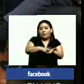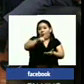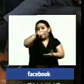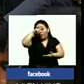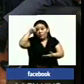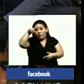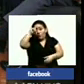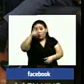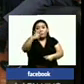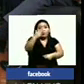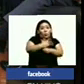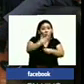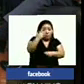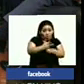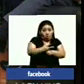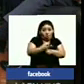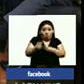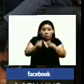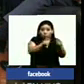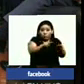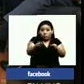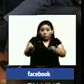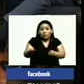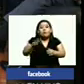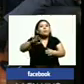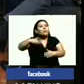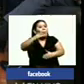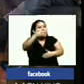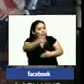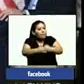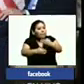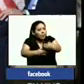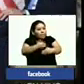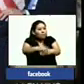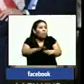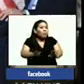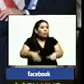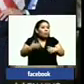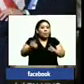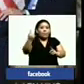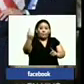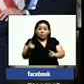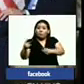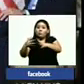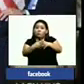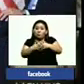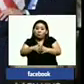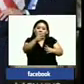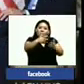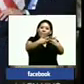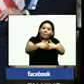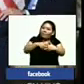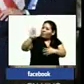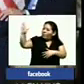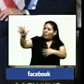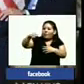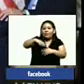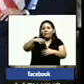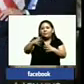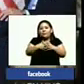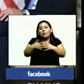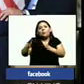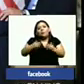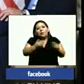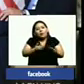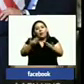los guatemaltecos Que tendrían Luego de hacer Cierto cabildeo Con funcionarios Estadounidenses Y con empresarios Estadounidenses Para poder tener Un